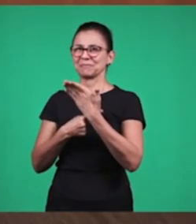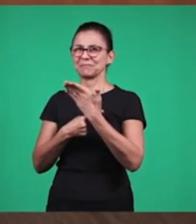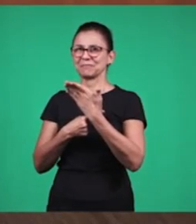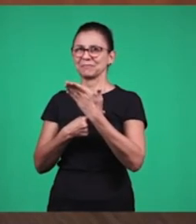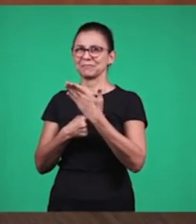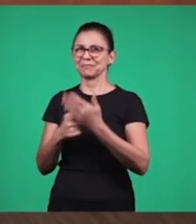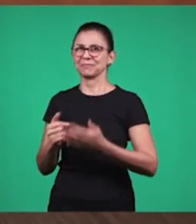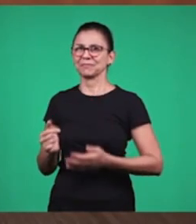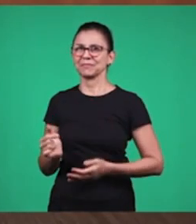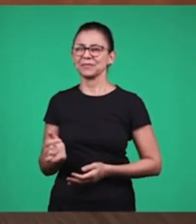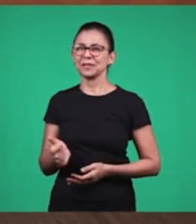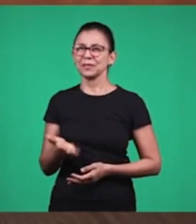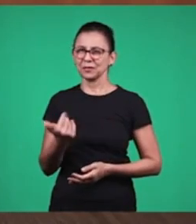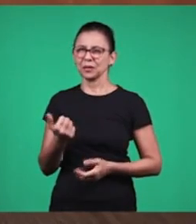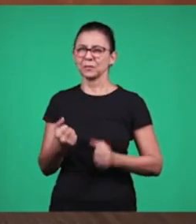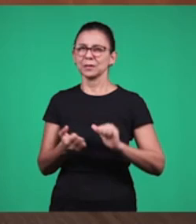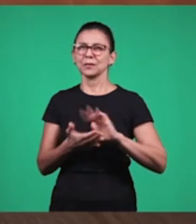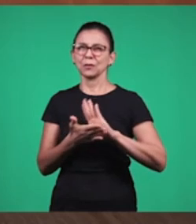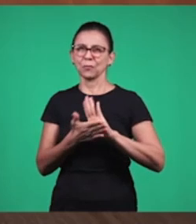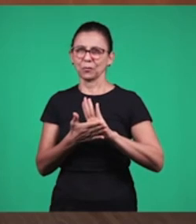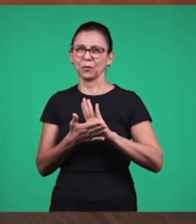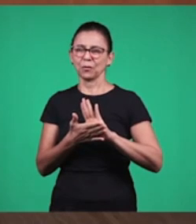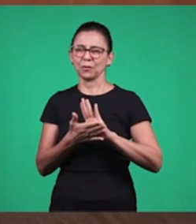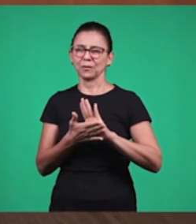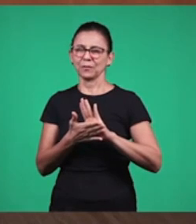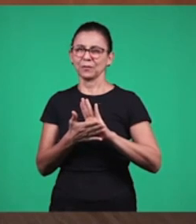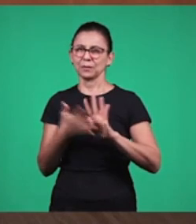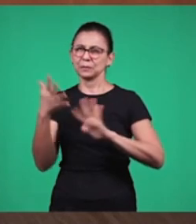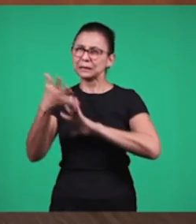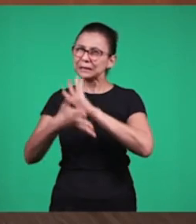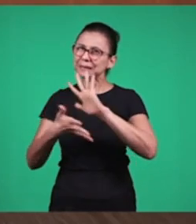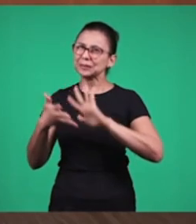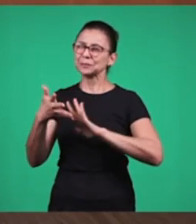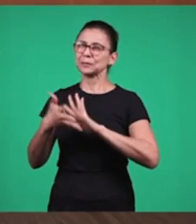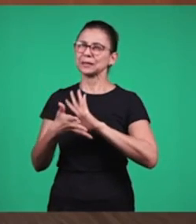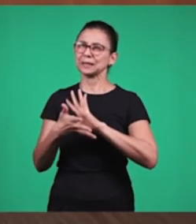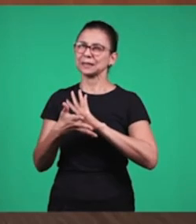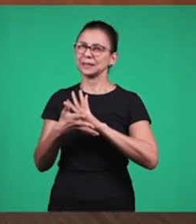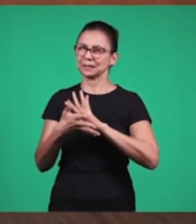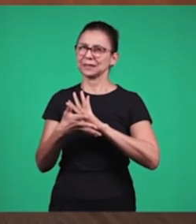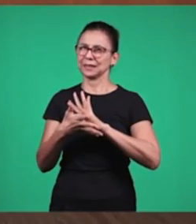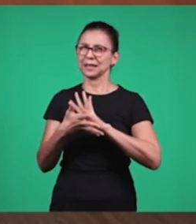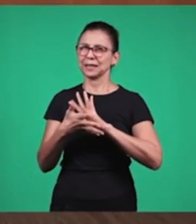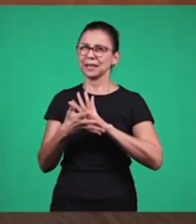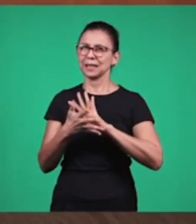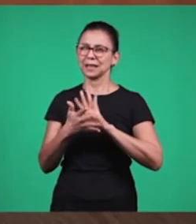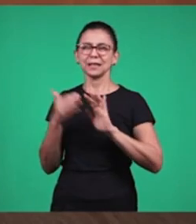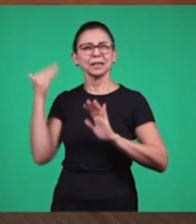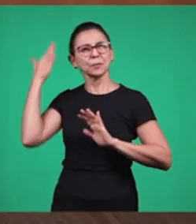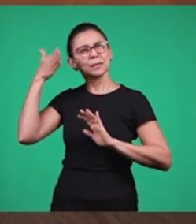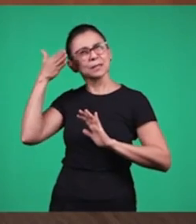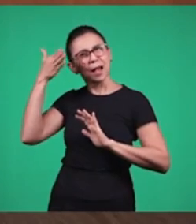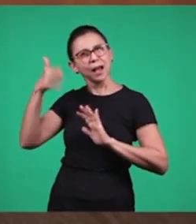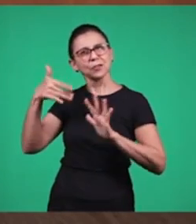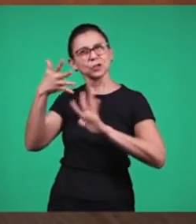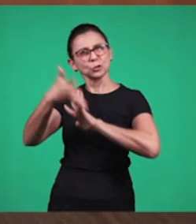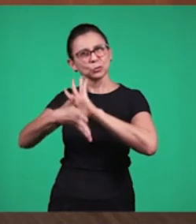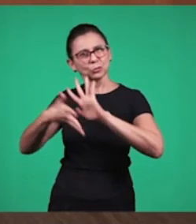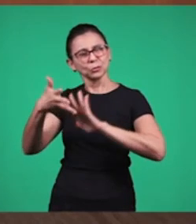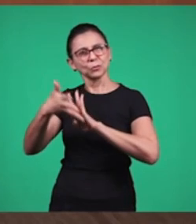himno. Aceptemos este loor. Meditemos en la letra de este loor, porque muchos en este